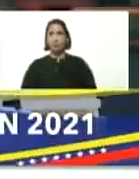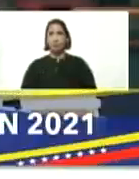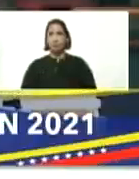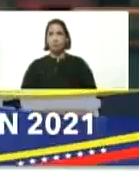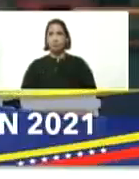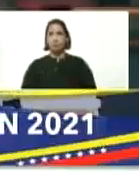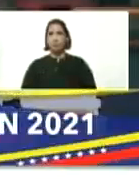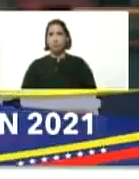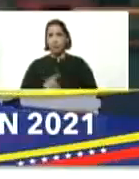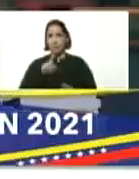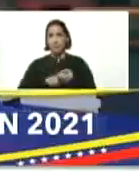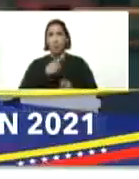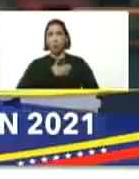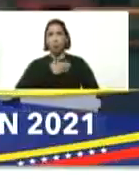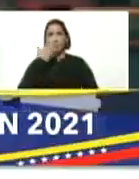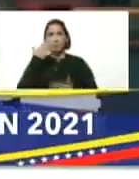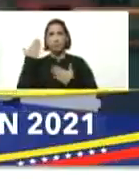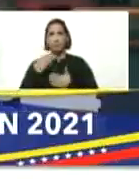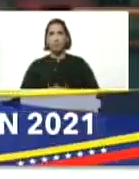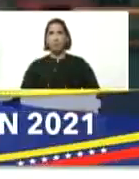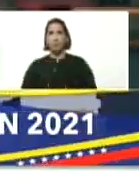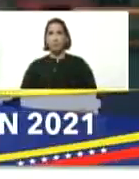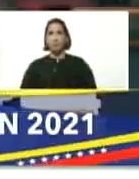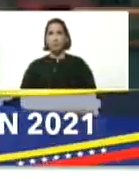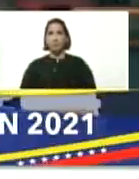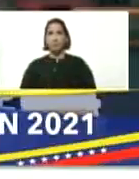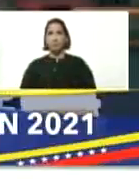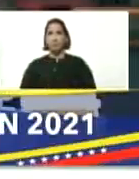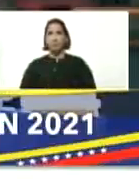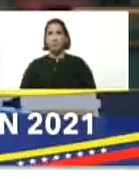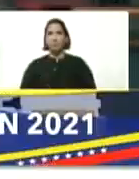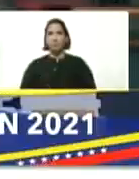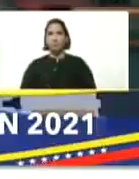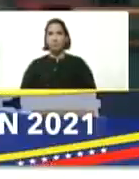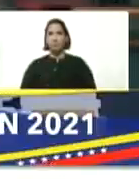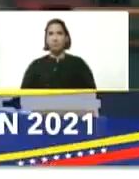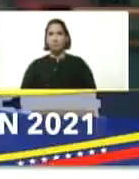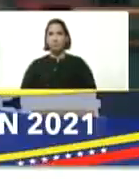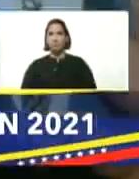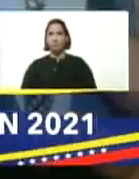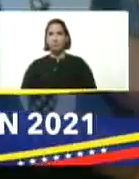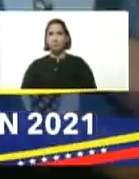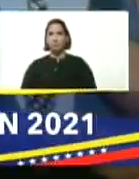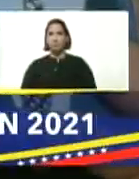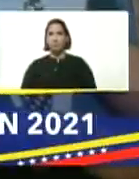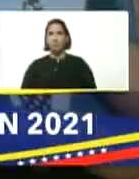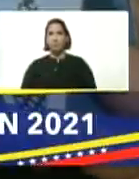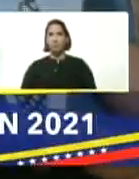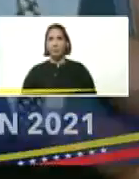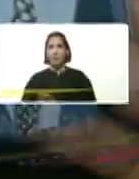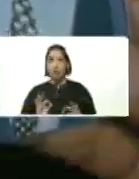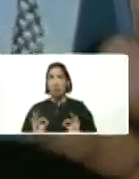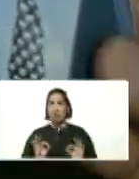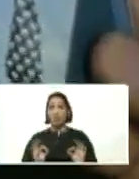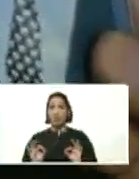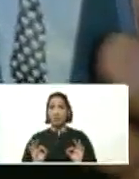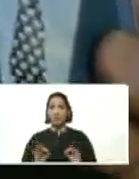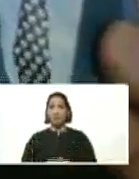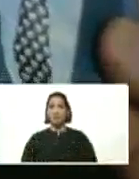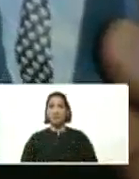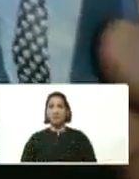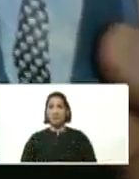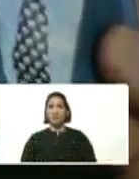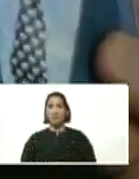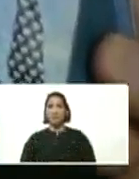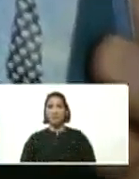qué bonita es Silita, ¿vale? Siempre. Qué bonita es Silita, parece una actriz de Hollywood. Sí, con Fidel y eso.